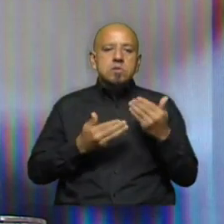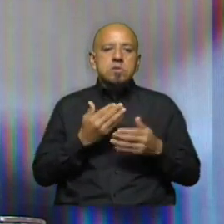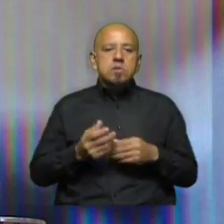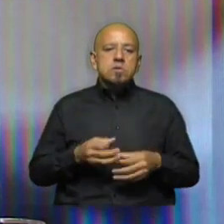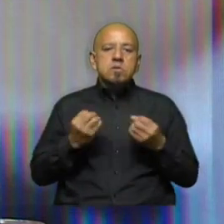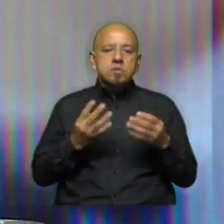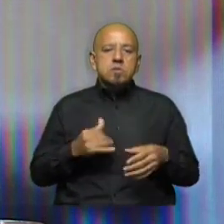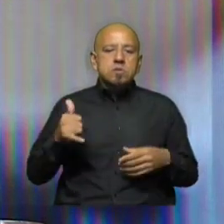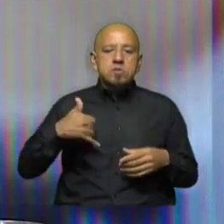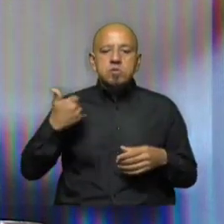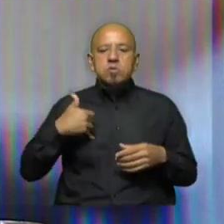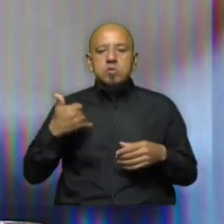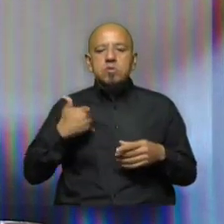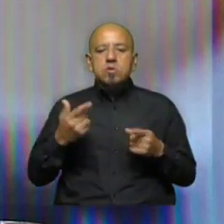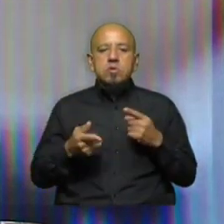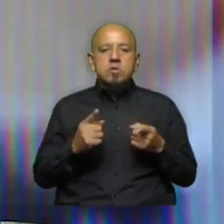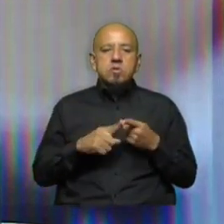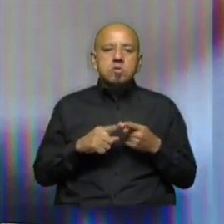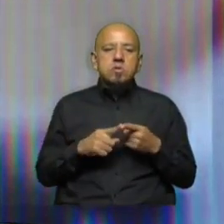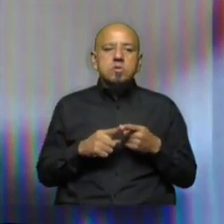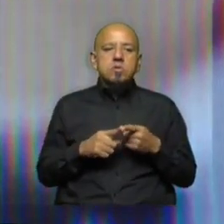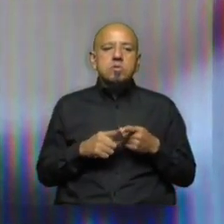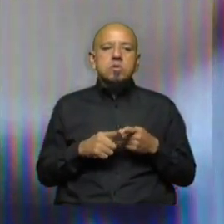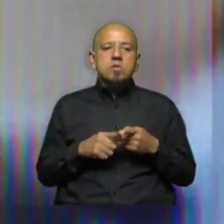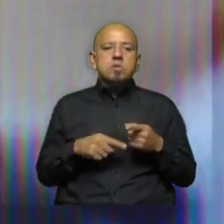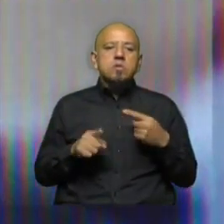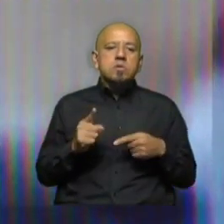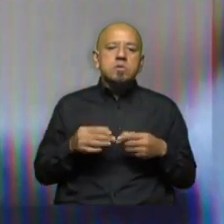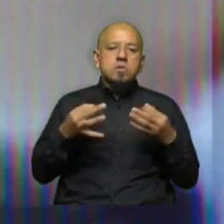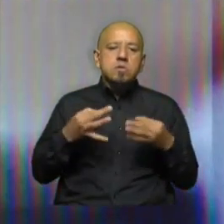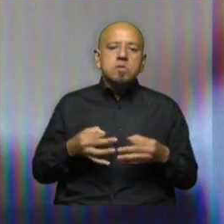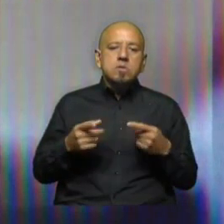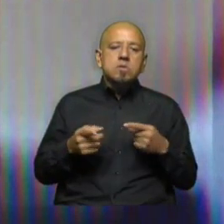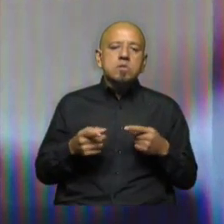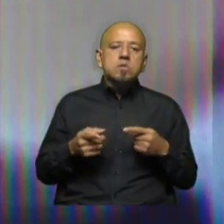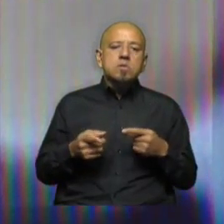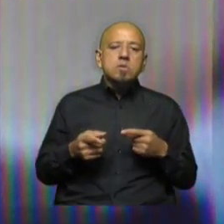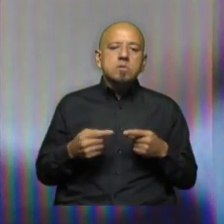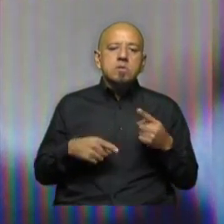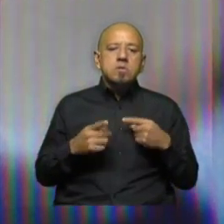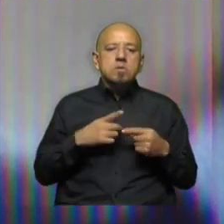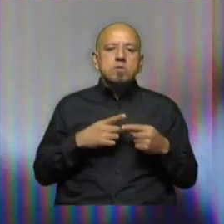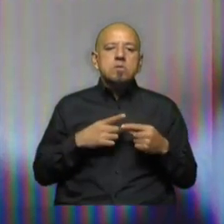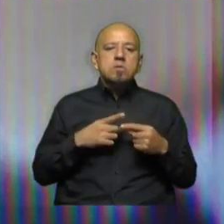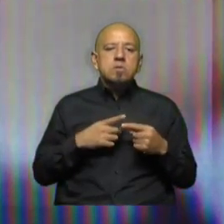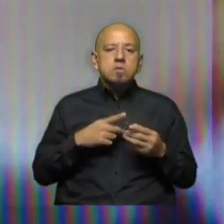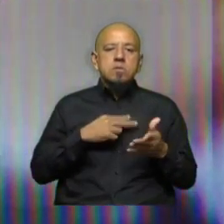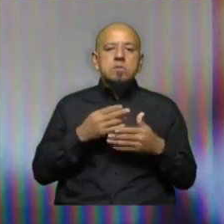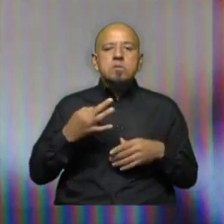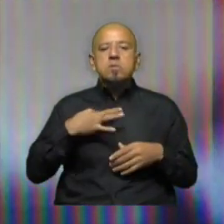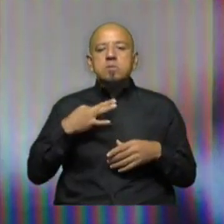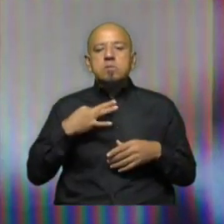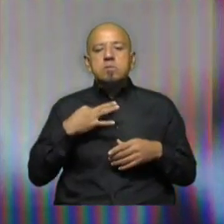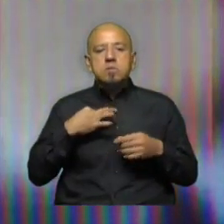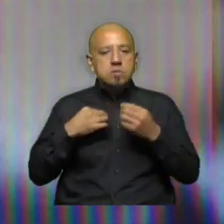muy jóvenes dan pasos muy grandes, y la verdad es que para los que hemos dado pasos más bien tarde en nuestra vida, es un